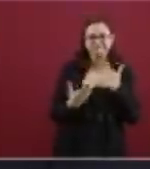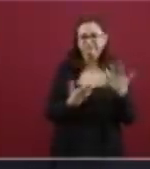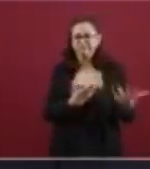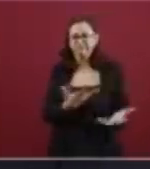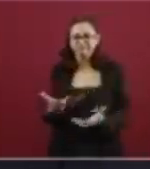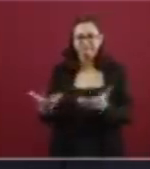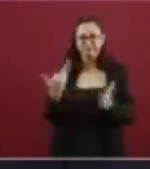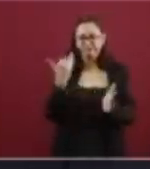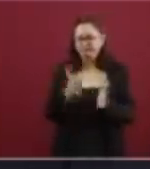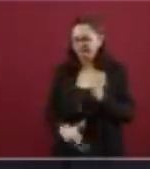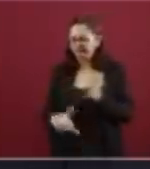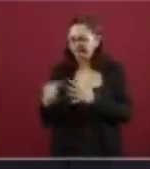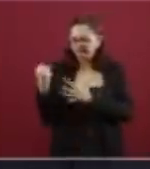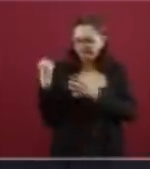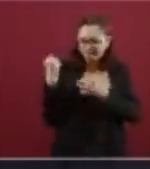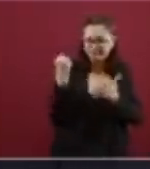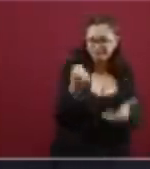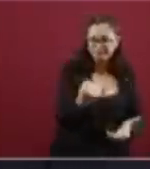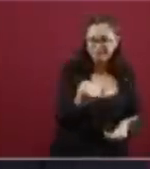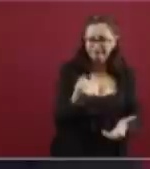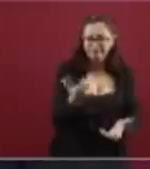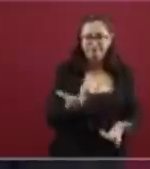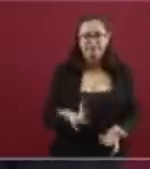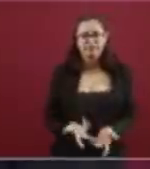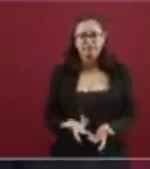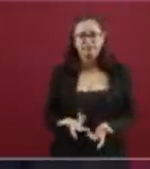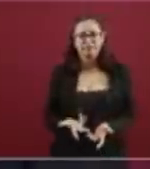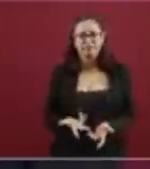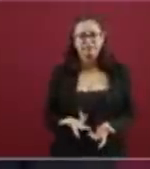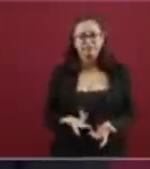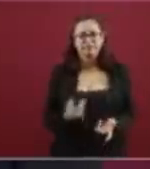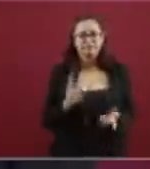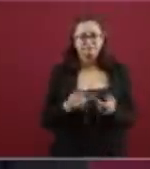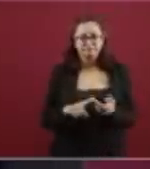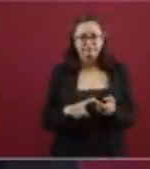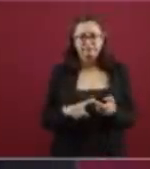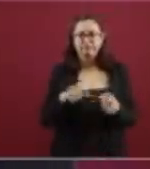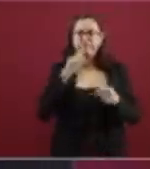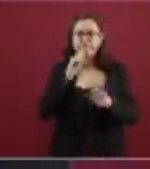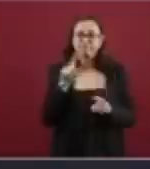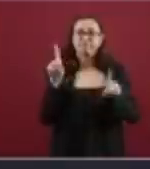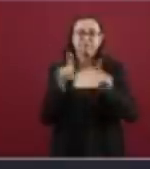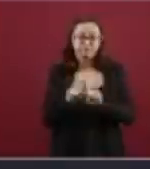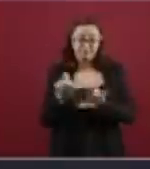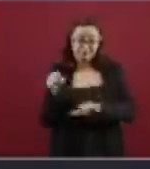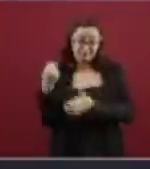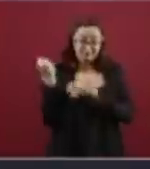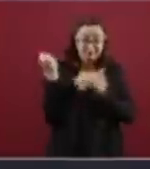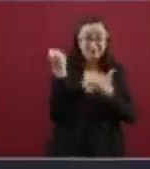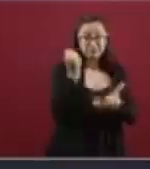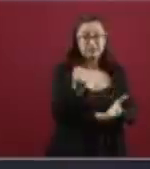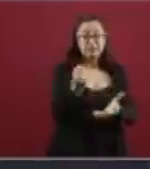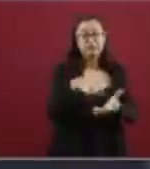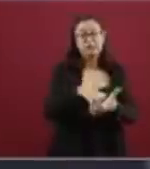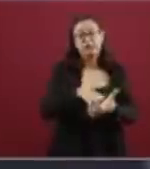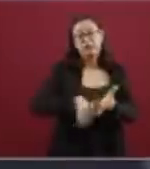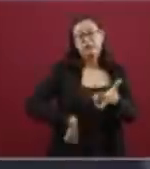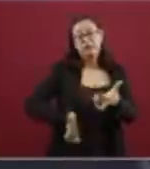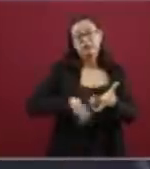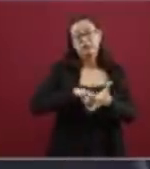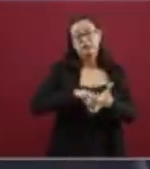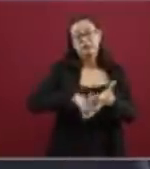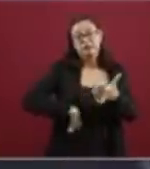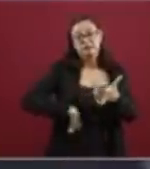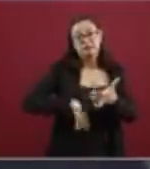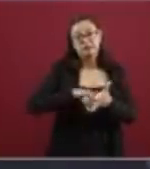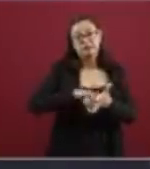recursos suficientes, pero también por la utilización de recursos que se